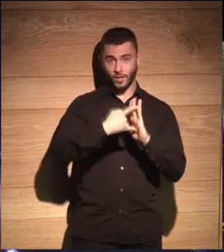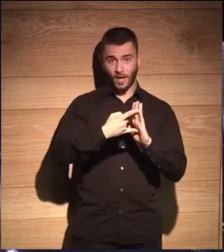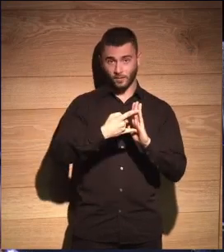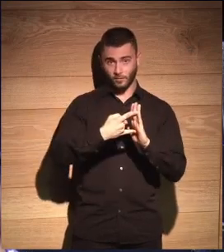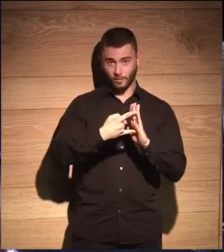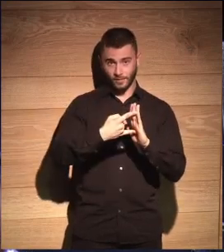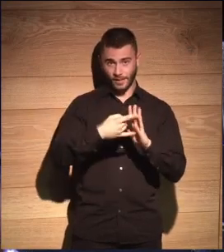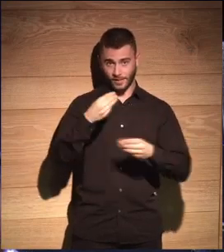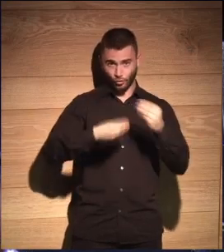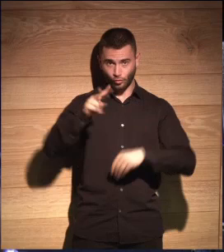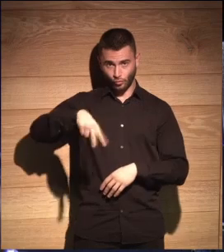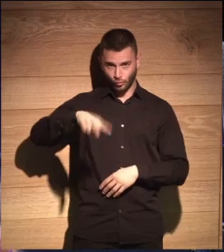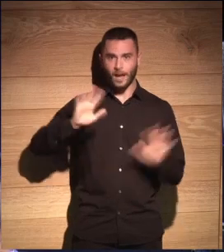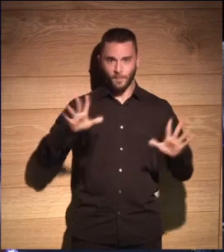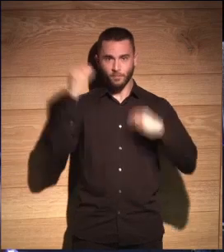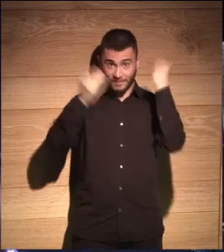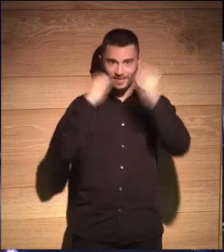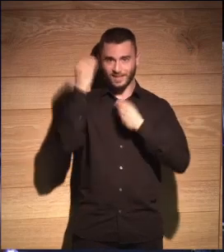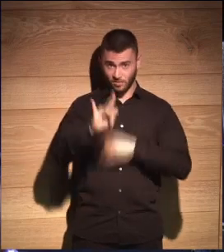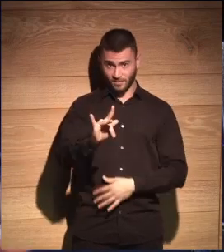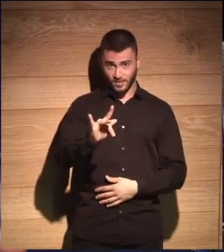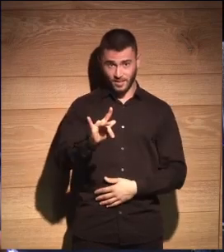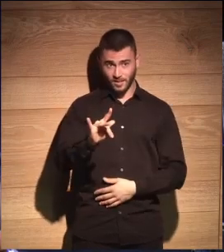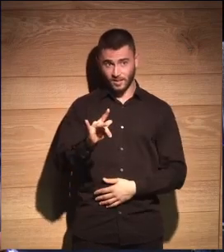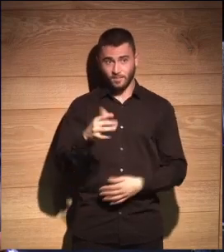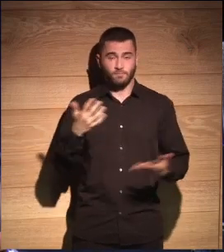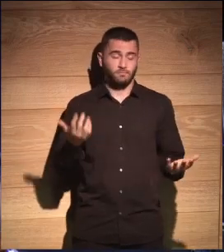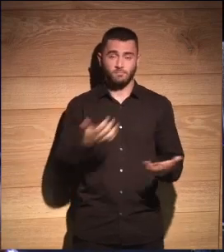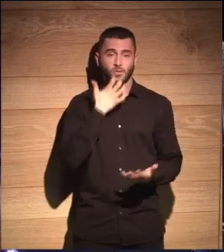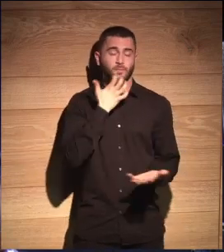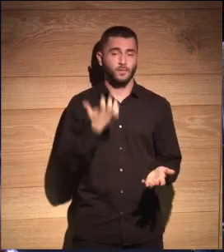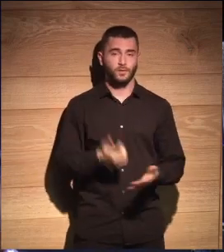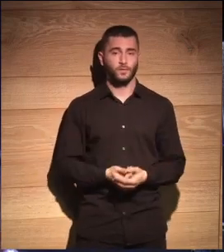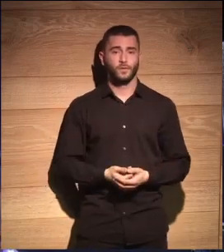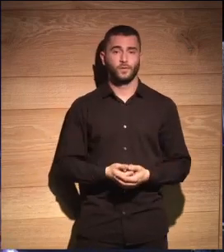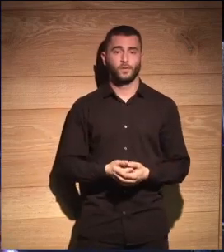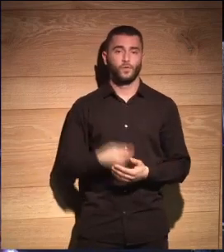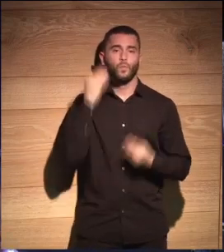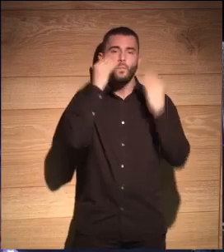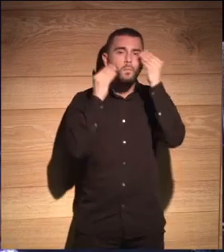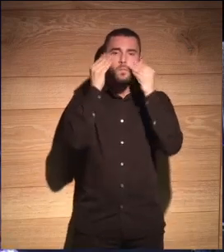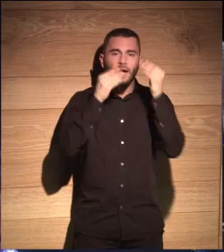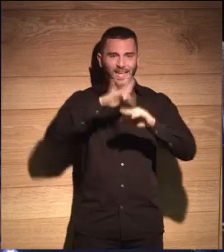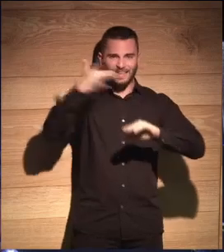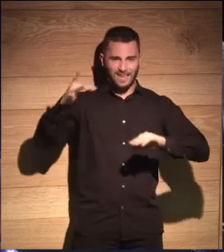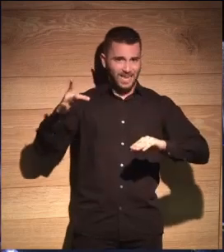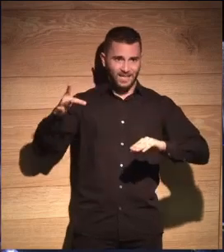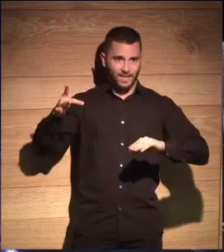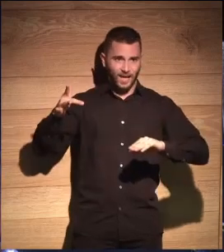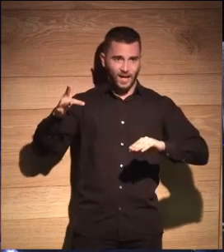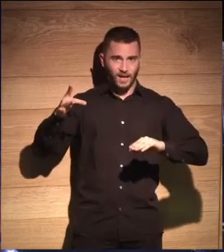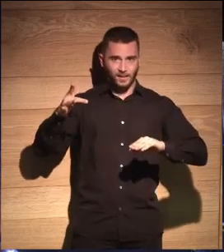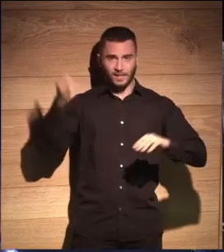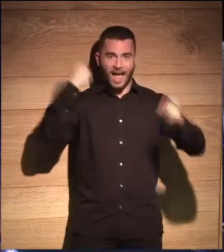llegado a hacer, pero que sí que se han planteado, que han sido de hacer pues un un maquillaje digital que llamaban, ¿no? Rodar